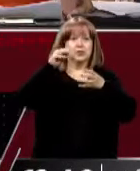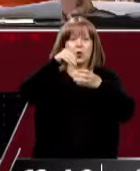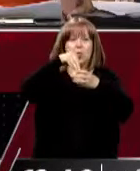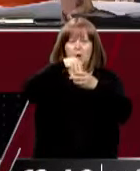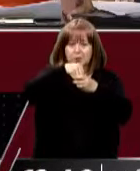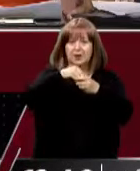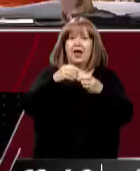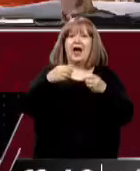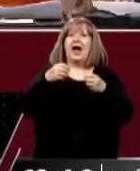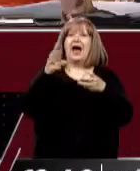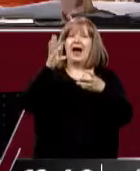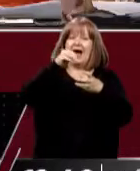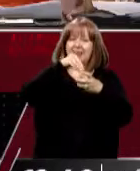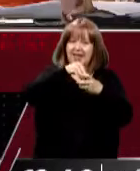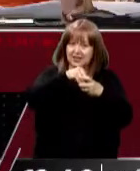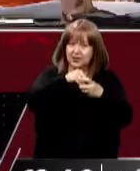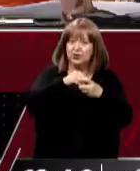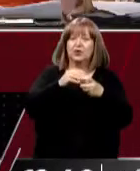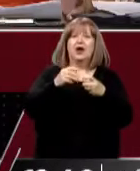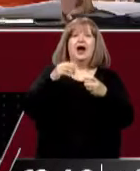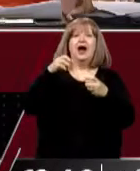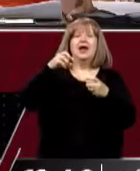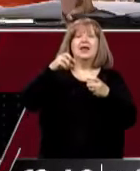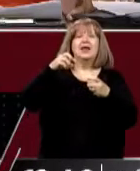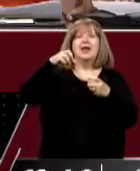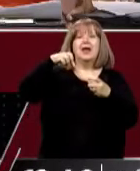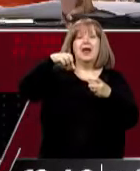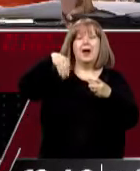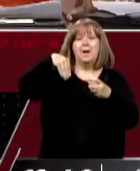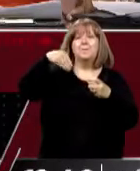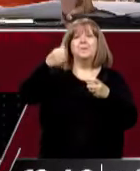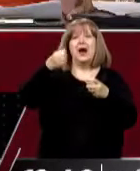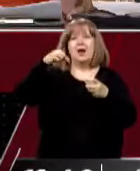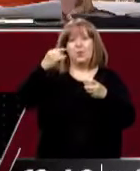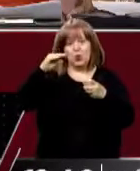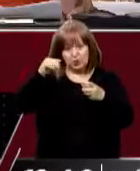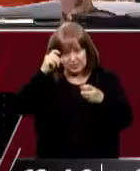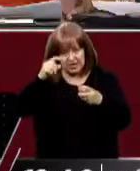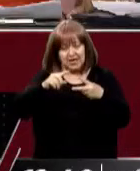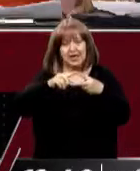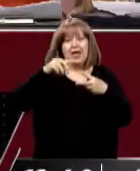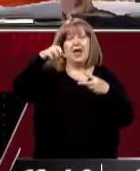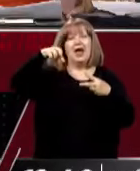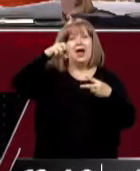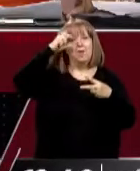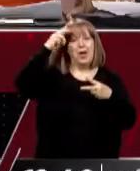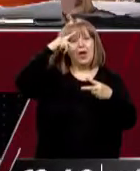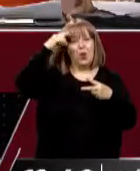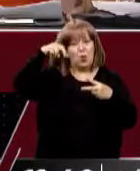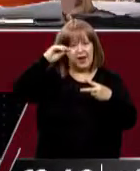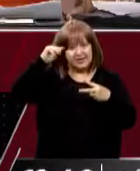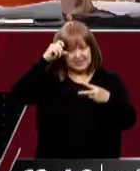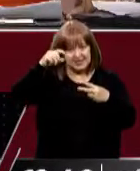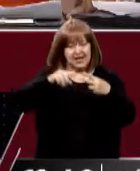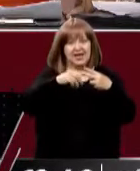nuestra identidad tiene un acervo histórico en estos territorios y lo hemos justificado en un montón de oportunidades y lo podemos seguir justificando,